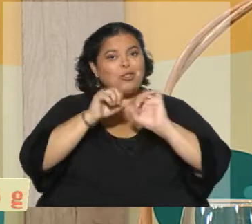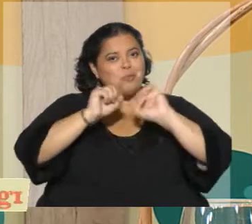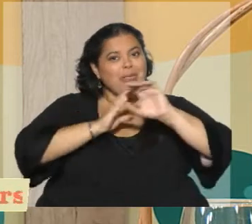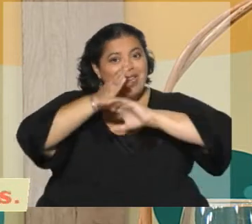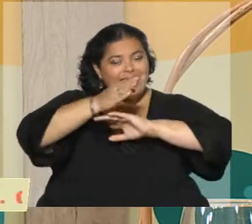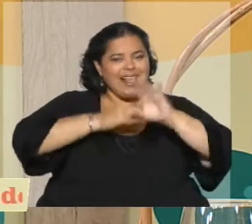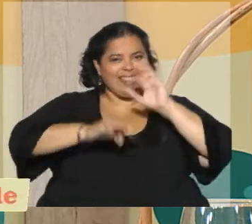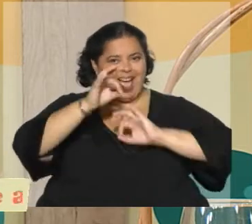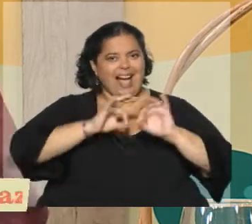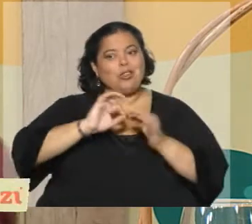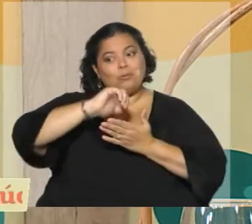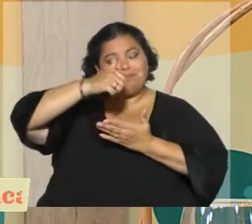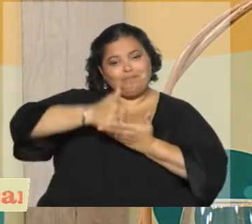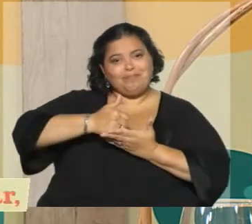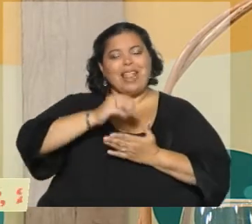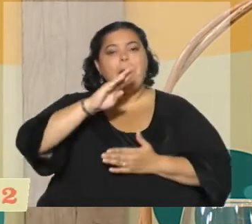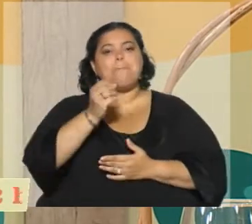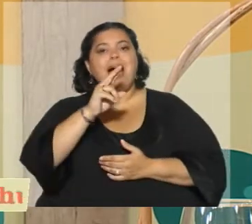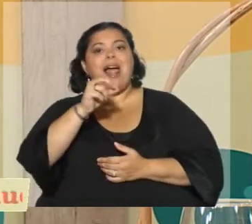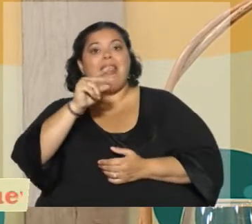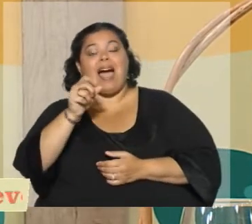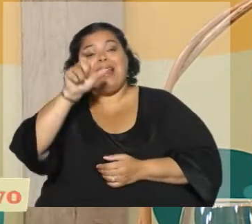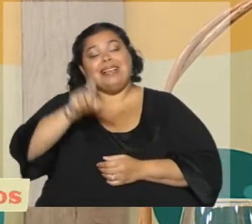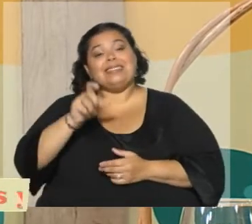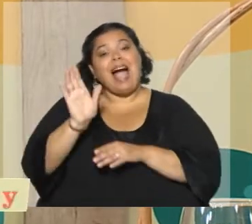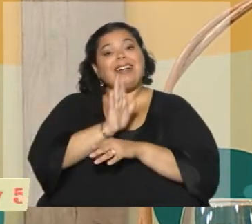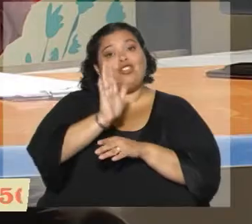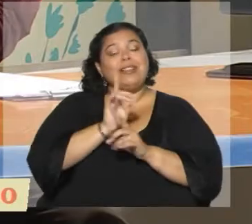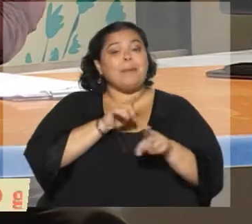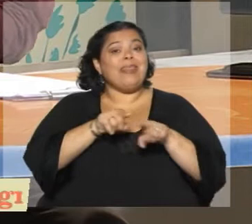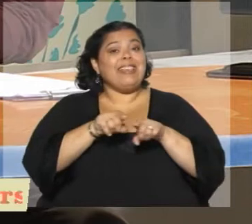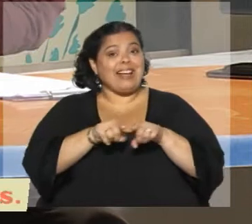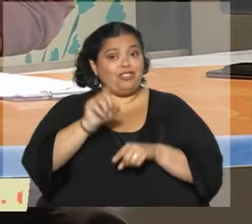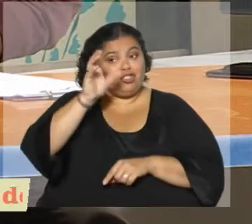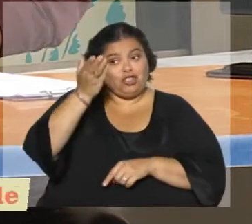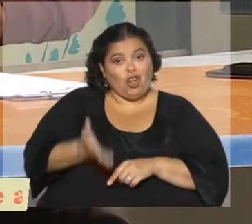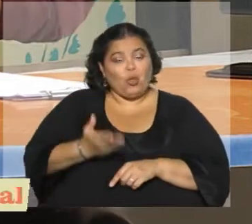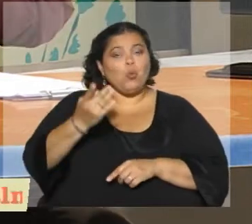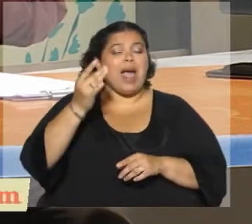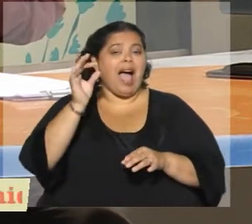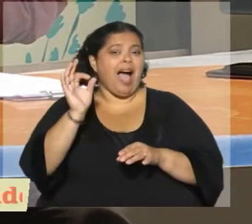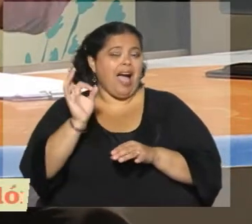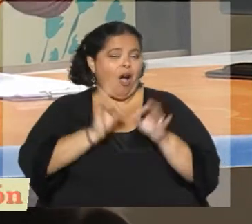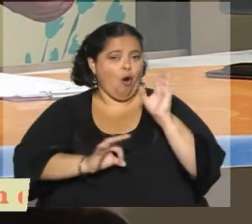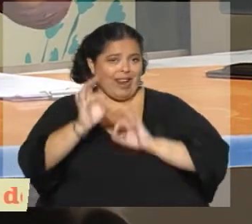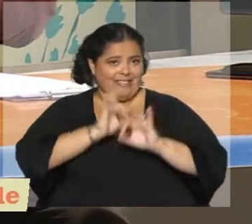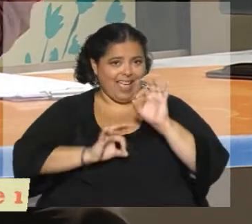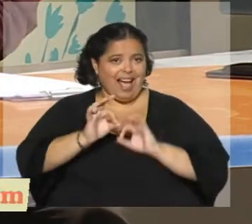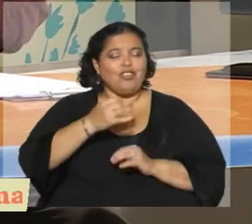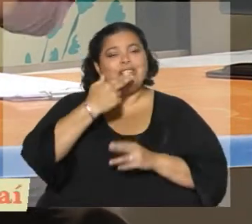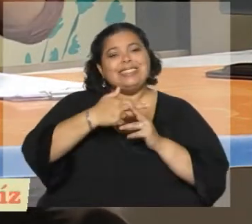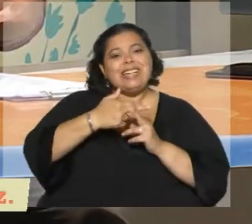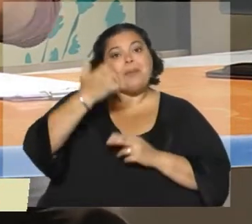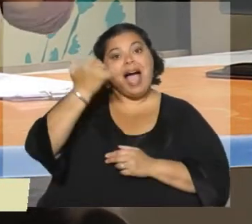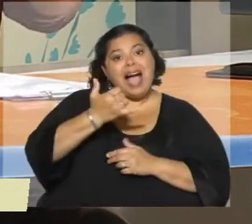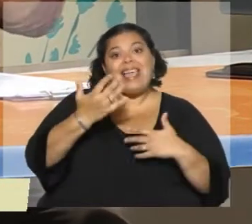seguimos hay una parada justamente que él es actor y director de la obra hay algo bienvenidos y es así no esté